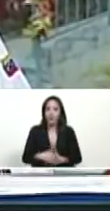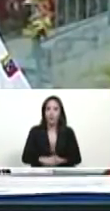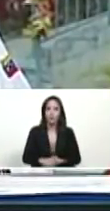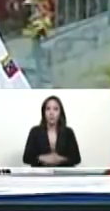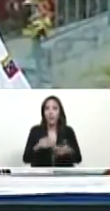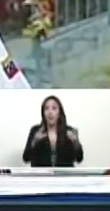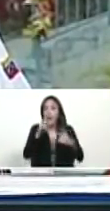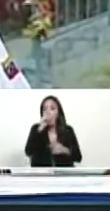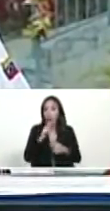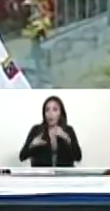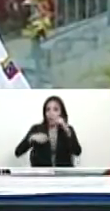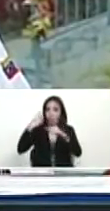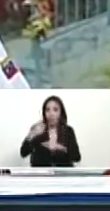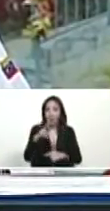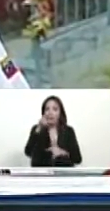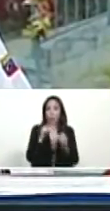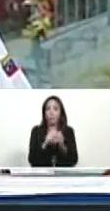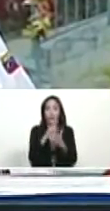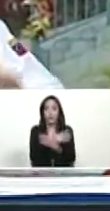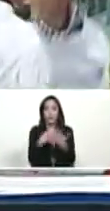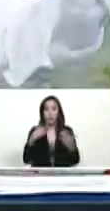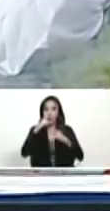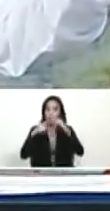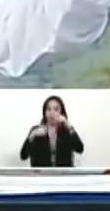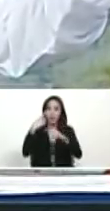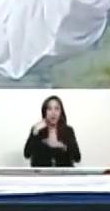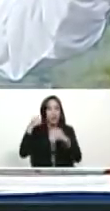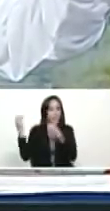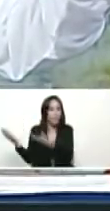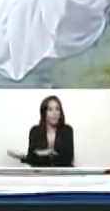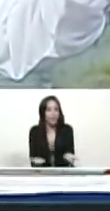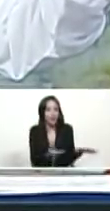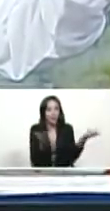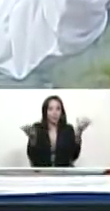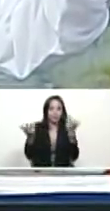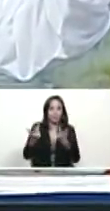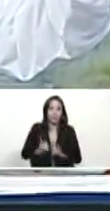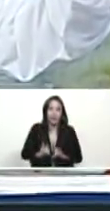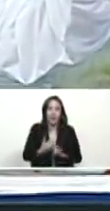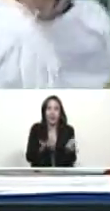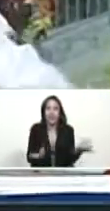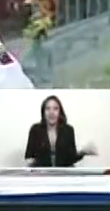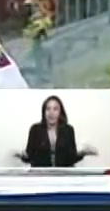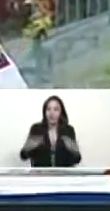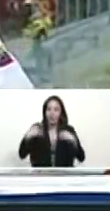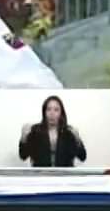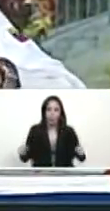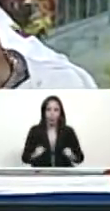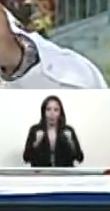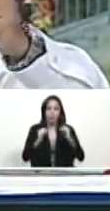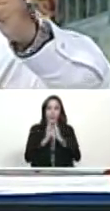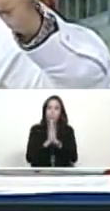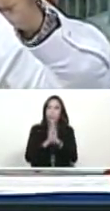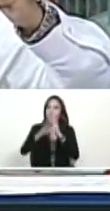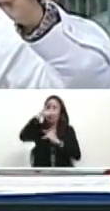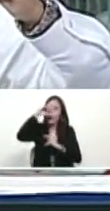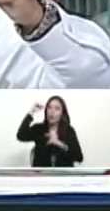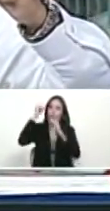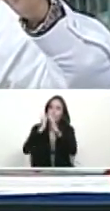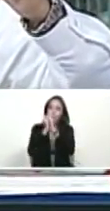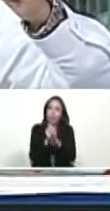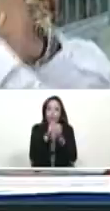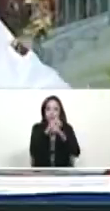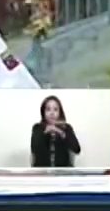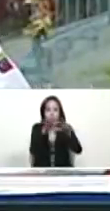año 2019, desde ya bienvenido, llega con tu fuerza. Pido a Dios bendiciones